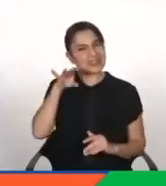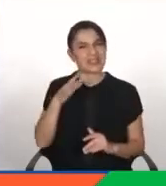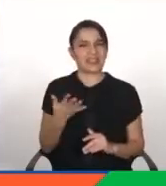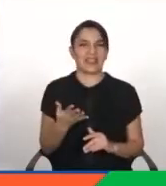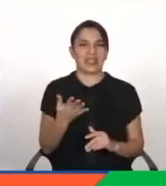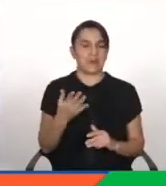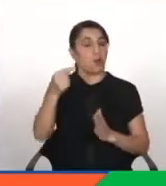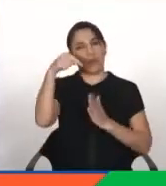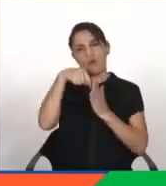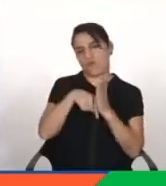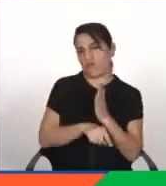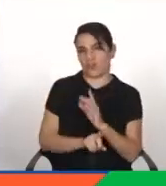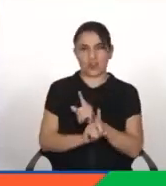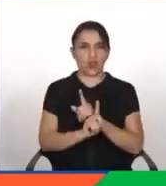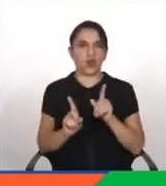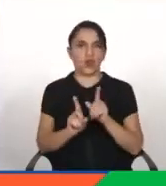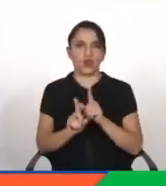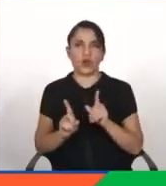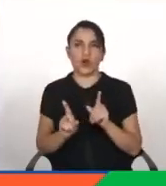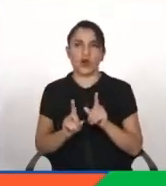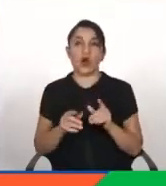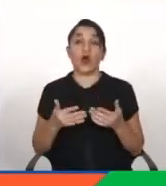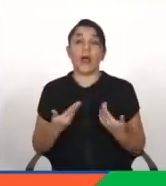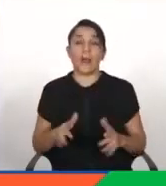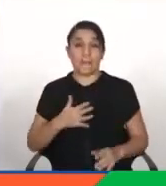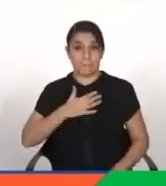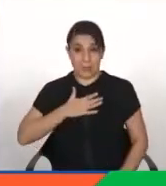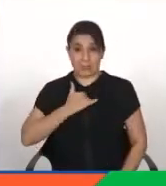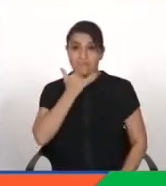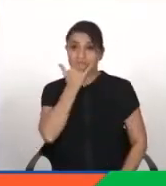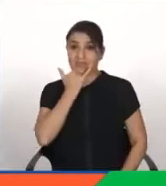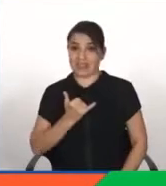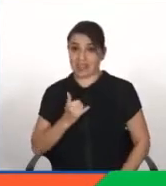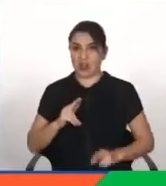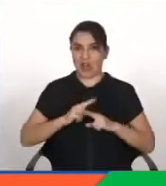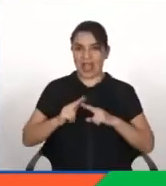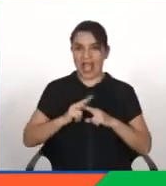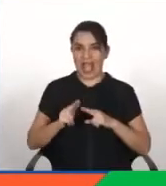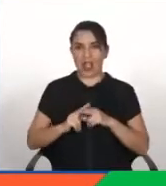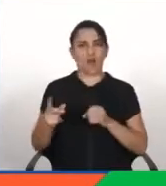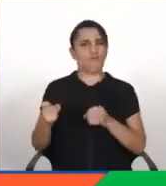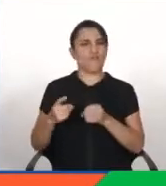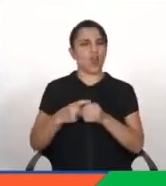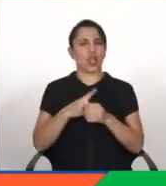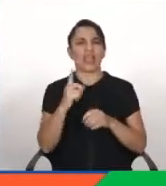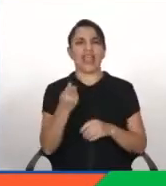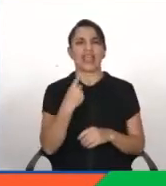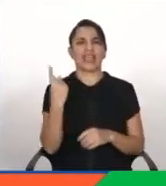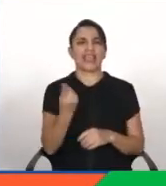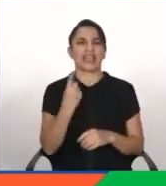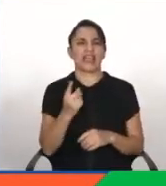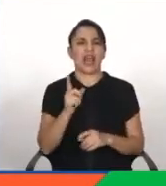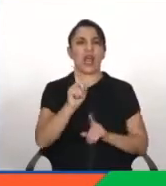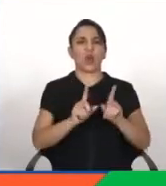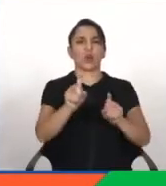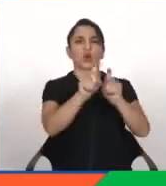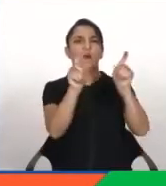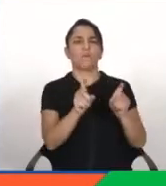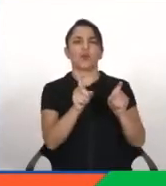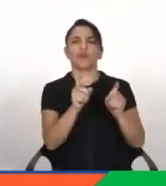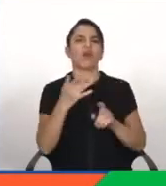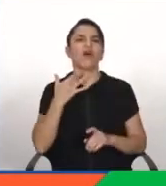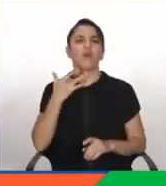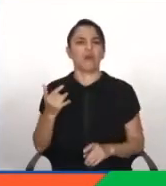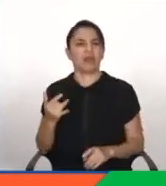tan profundo. Me pasa a veces en mi canal que hago biología general directamente y me preguntan de qué me sirve, por ejemplo, aprender zoología